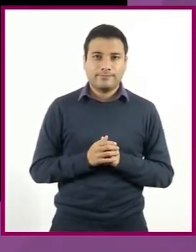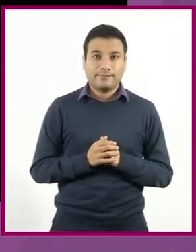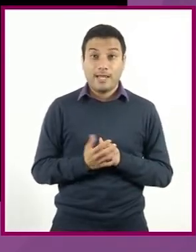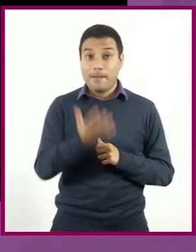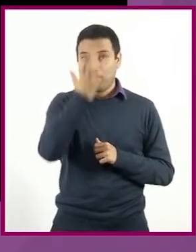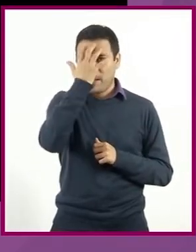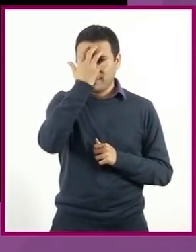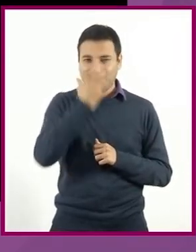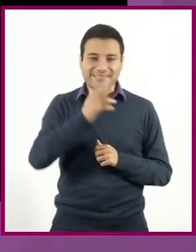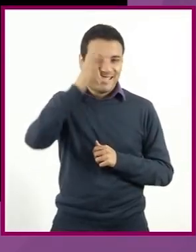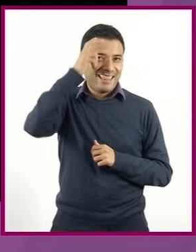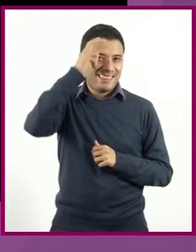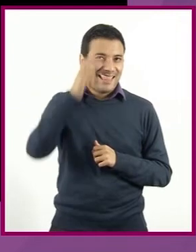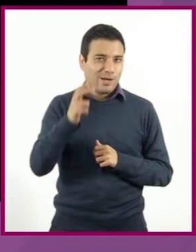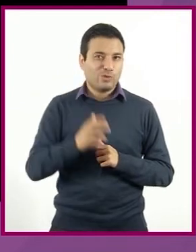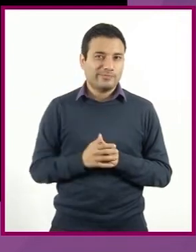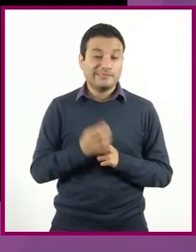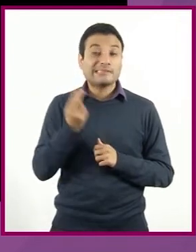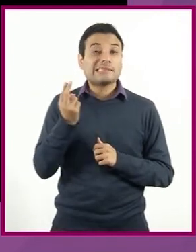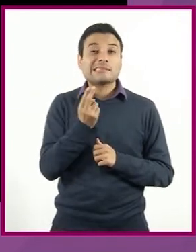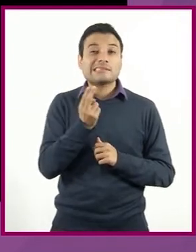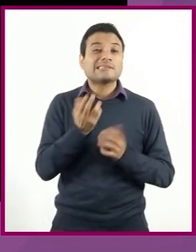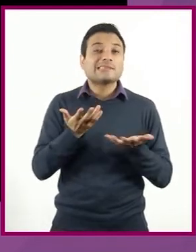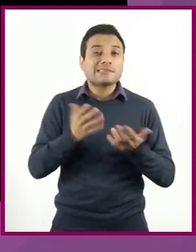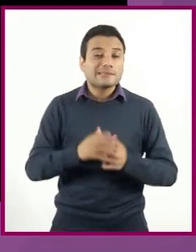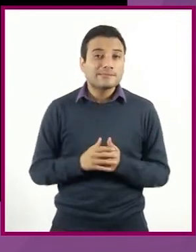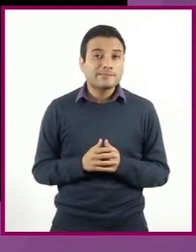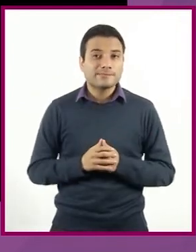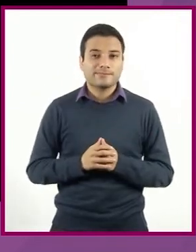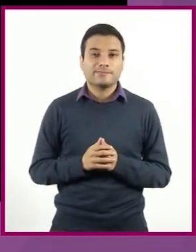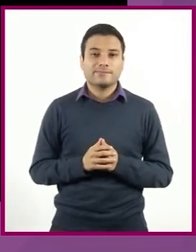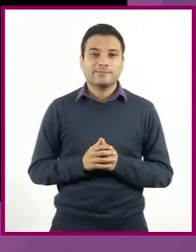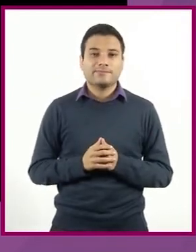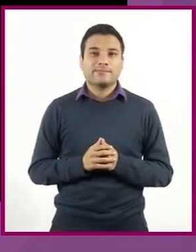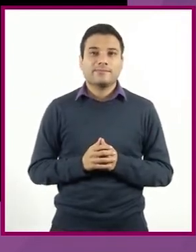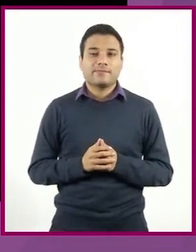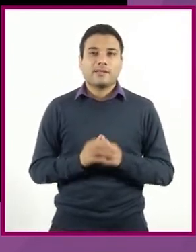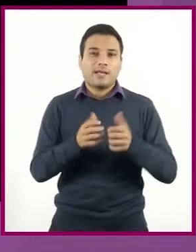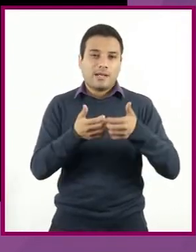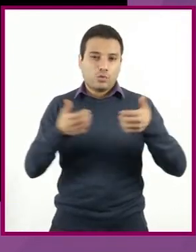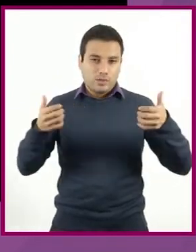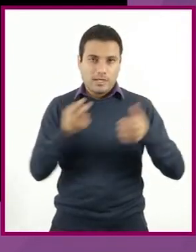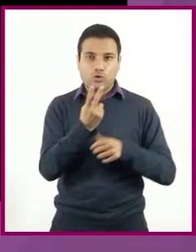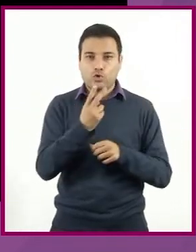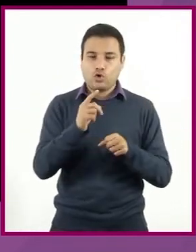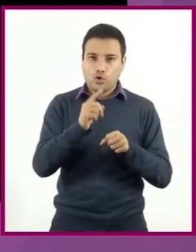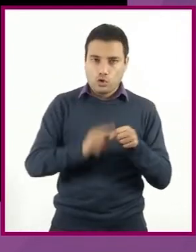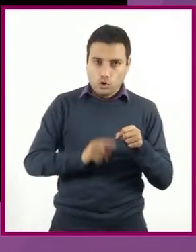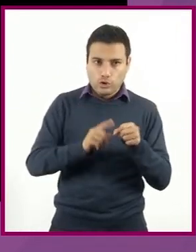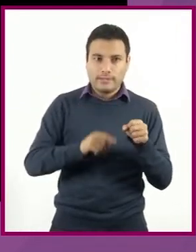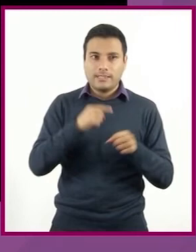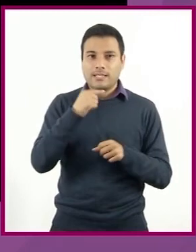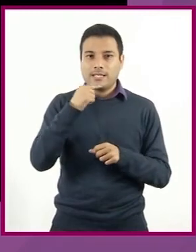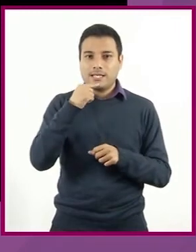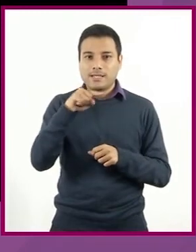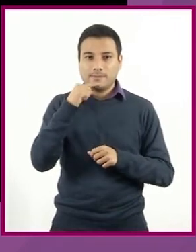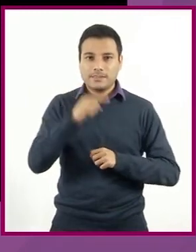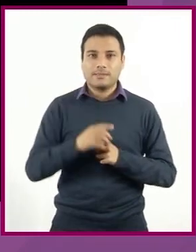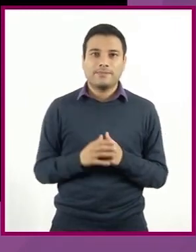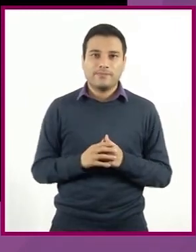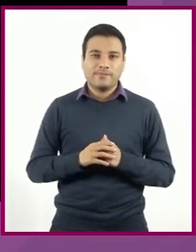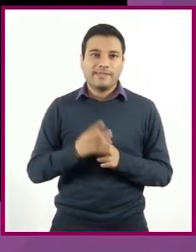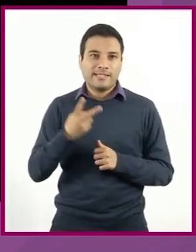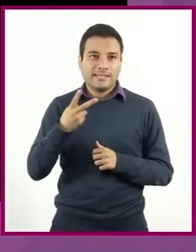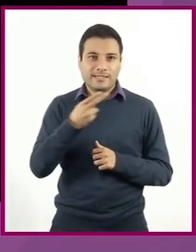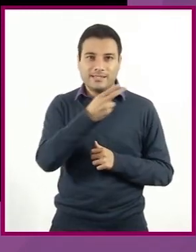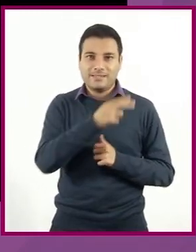Hidalgo. Necesitaremos los siguientes materiales reciclados: una cartulina, dos colores, un lápiz, una tijera,